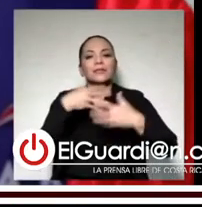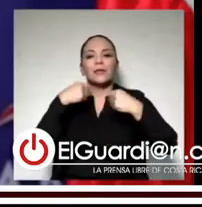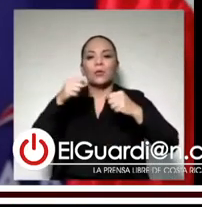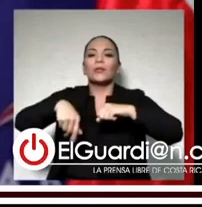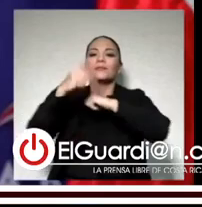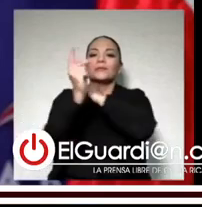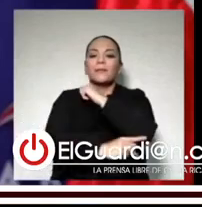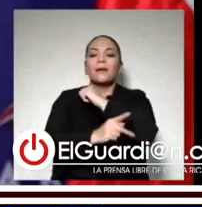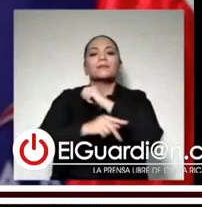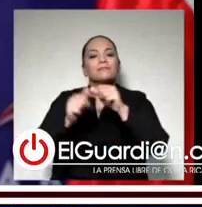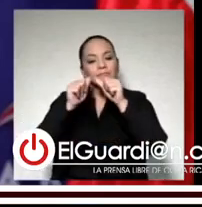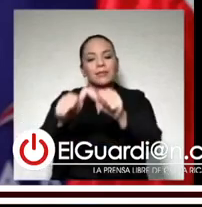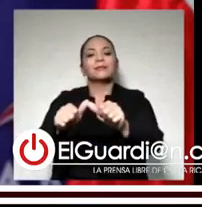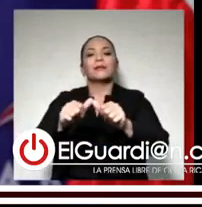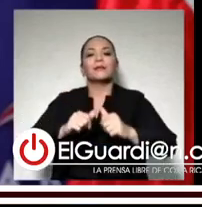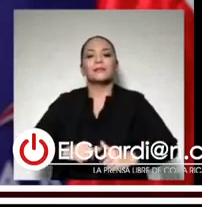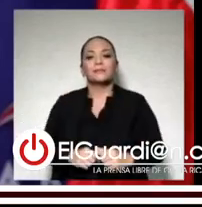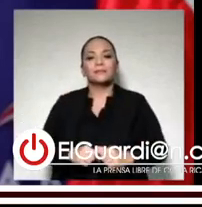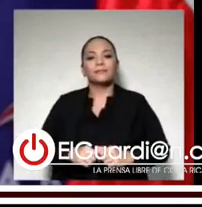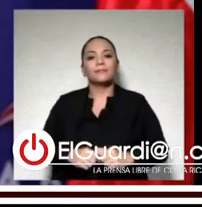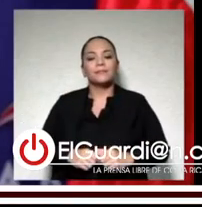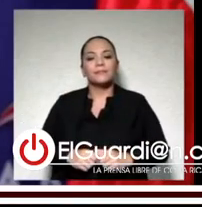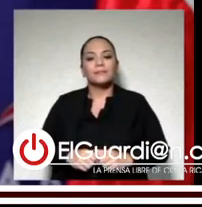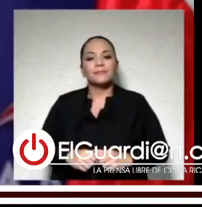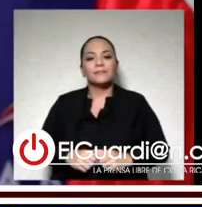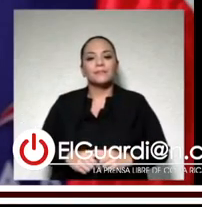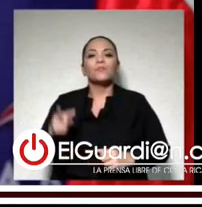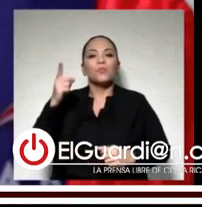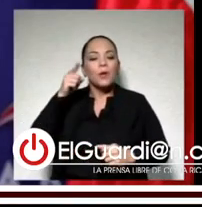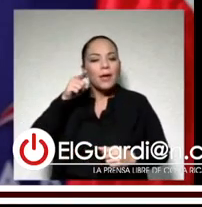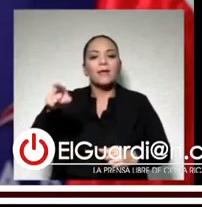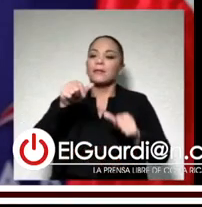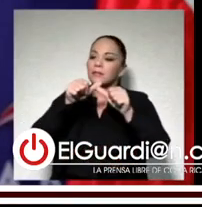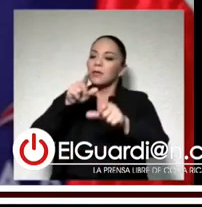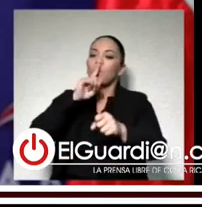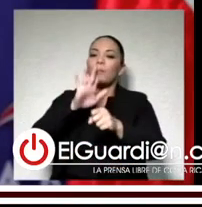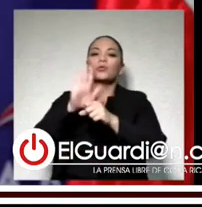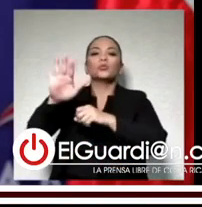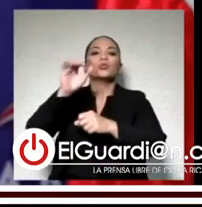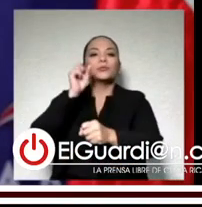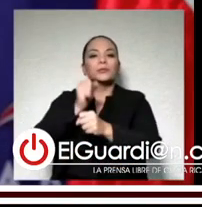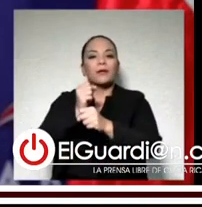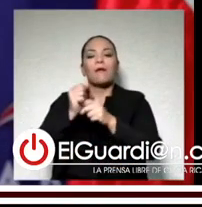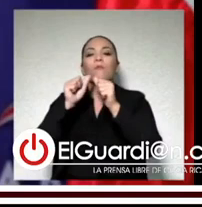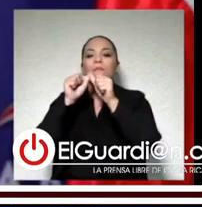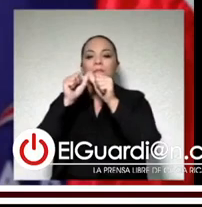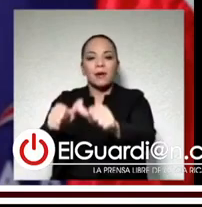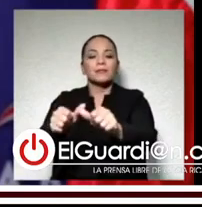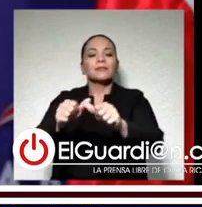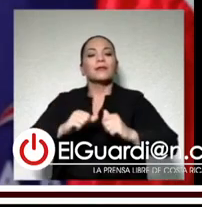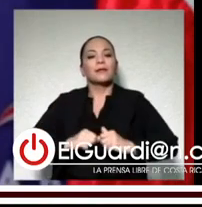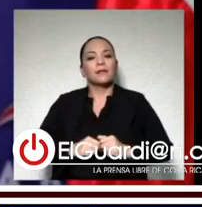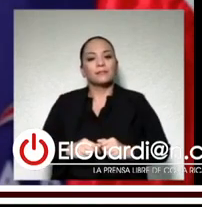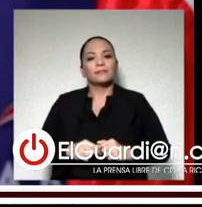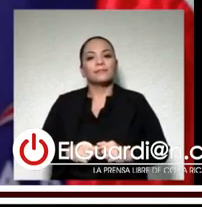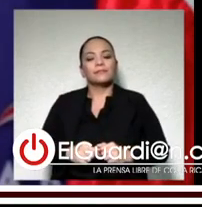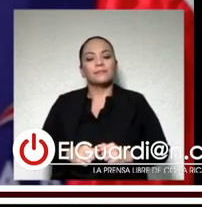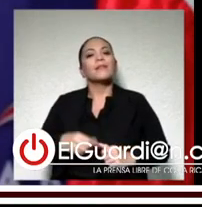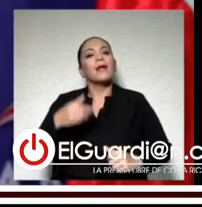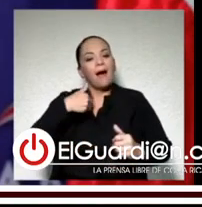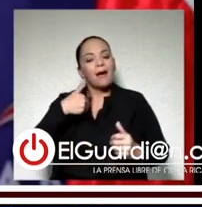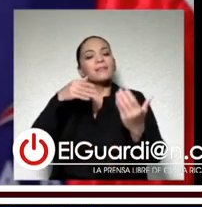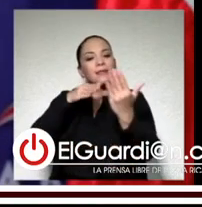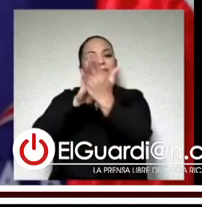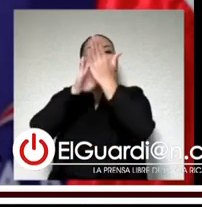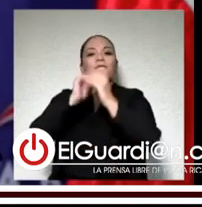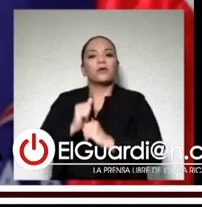país mientras siga cumpliendo con su trabajo y hay desafíos que quedan que solo ella